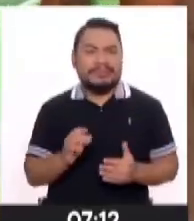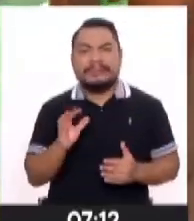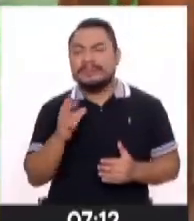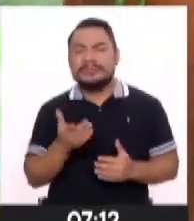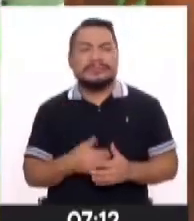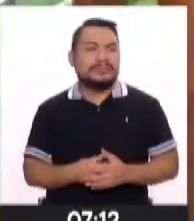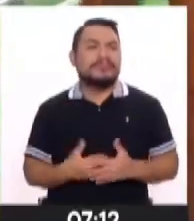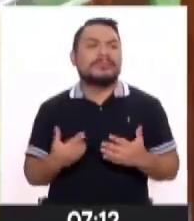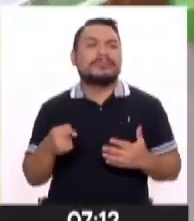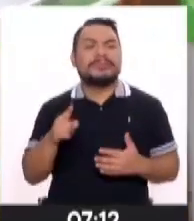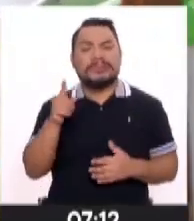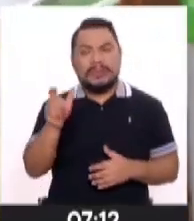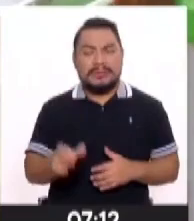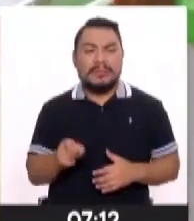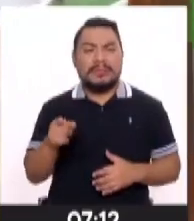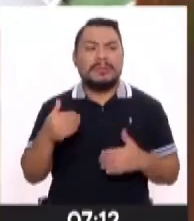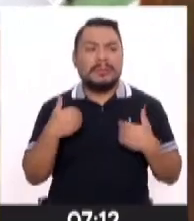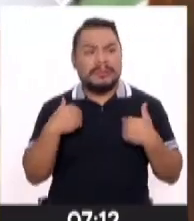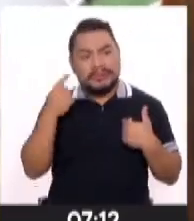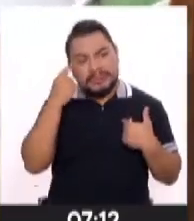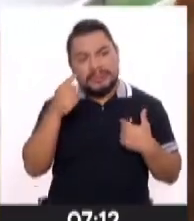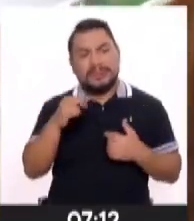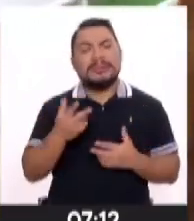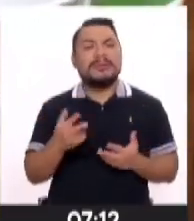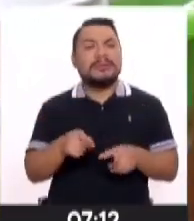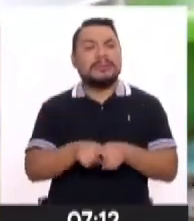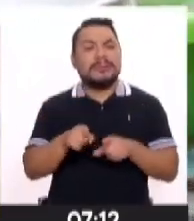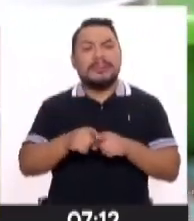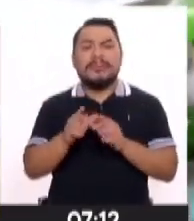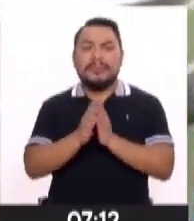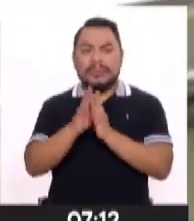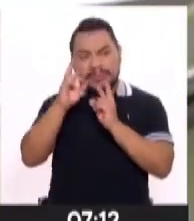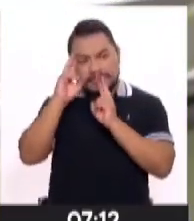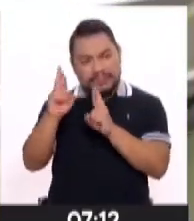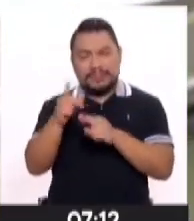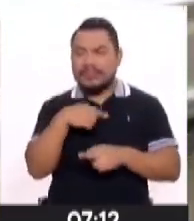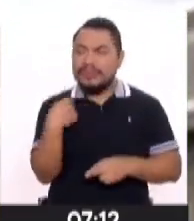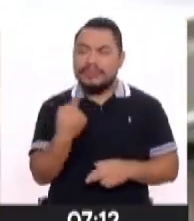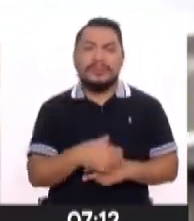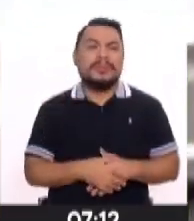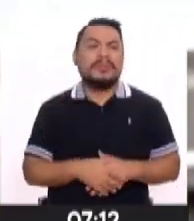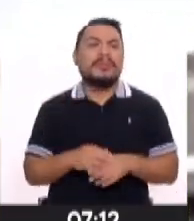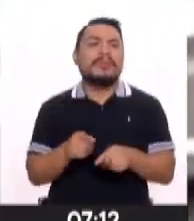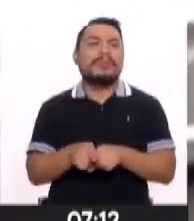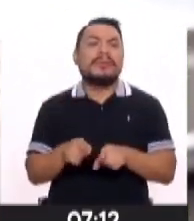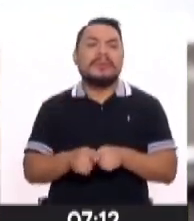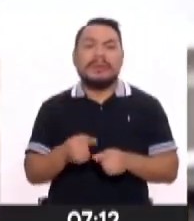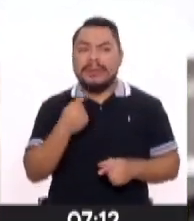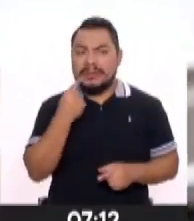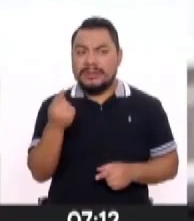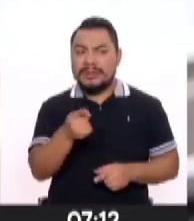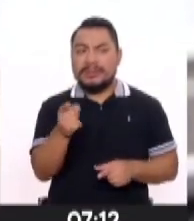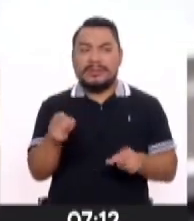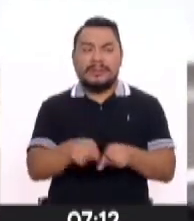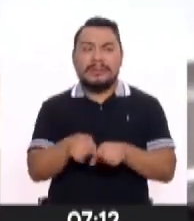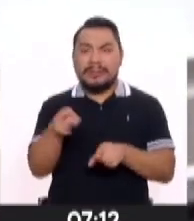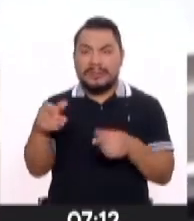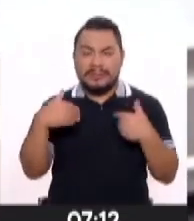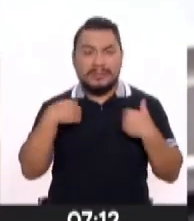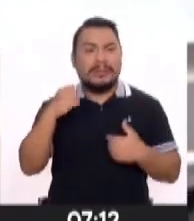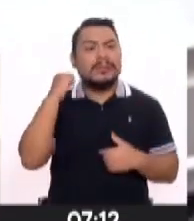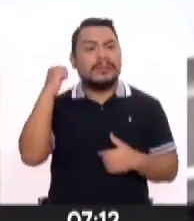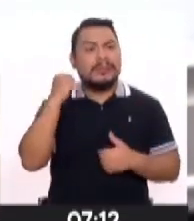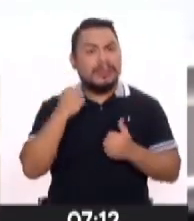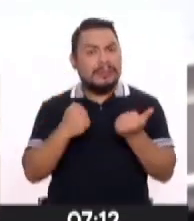Eso, somos una persona que tenemos respeto y consideración a nosotros. Igual como nosotros lo elegimos a ellos, ellos también tienen derecho